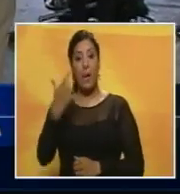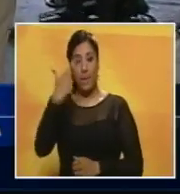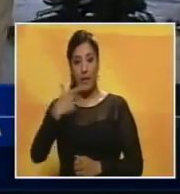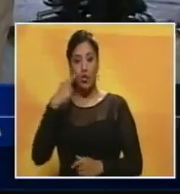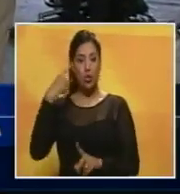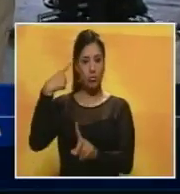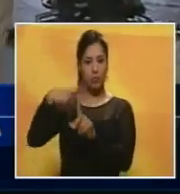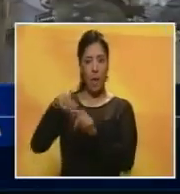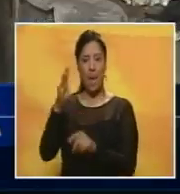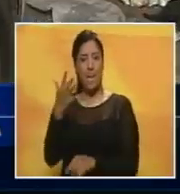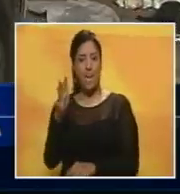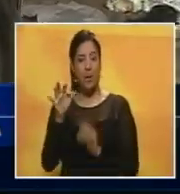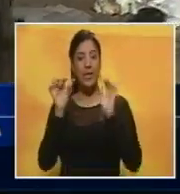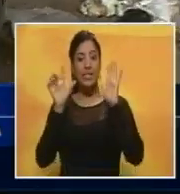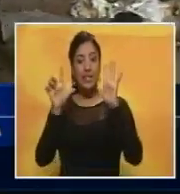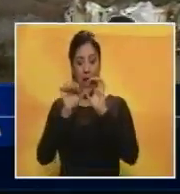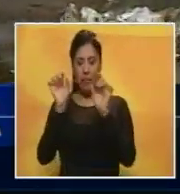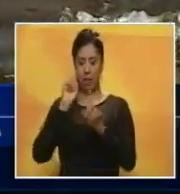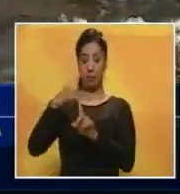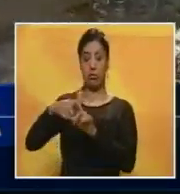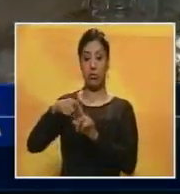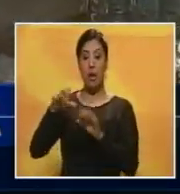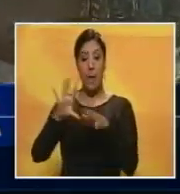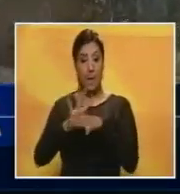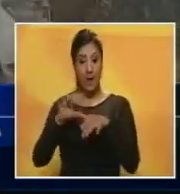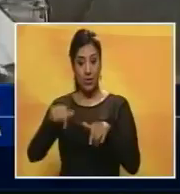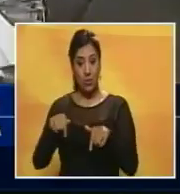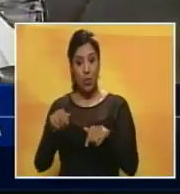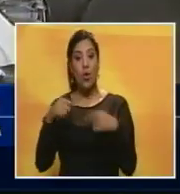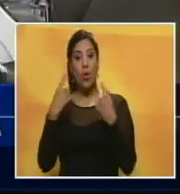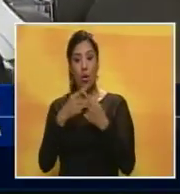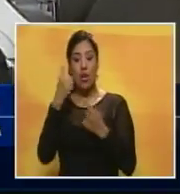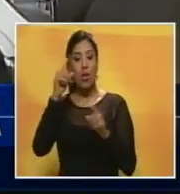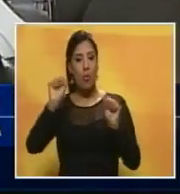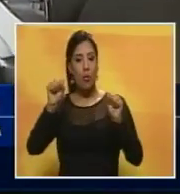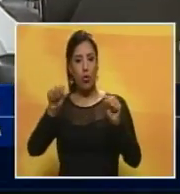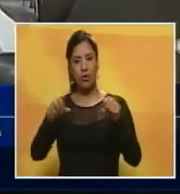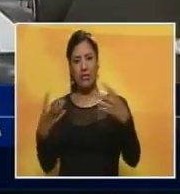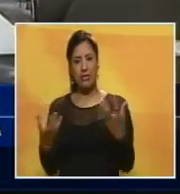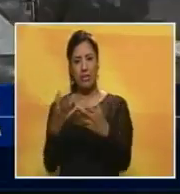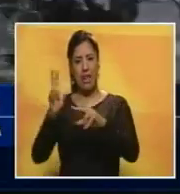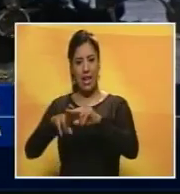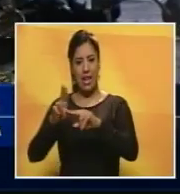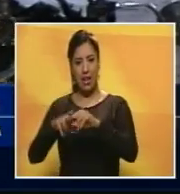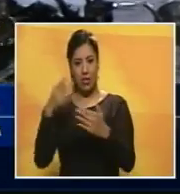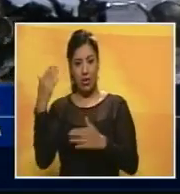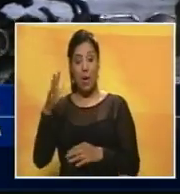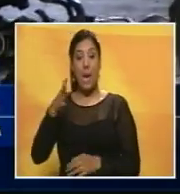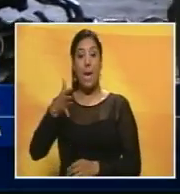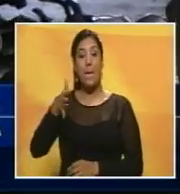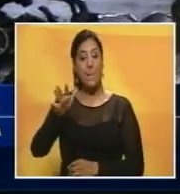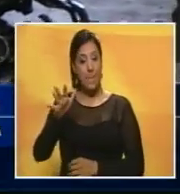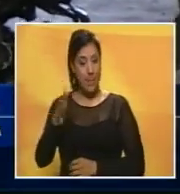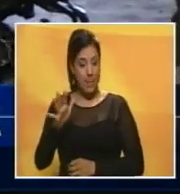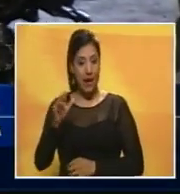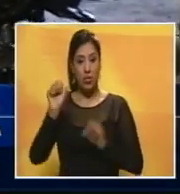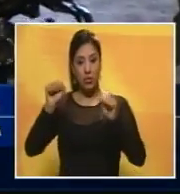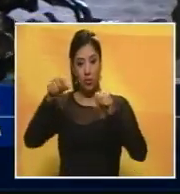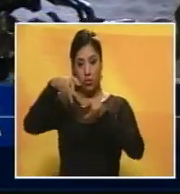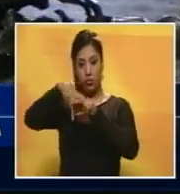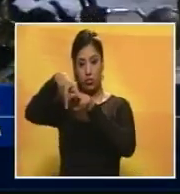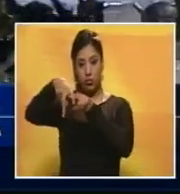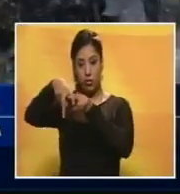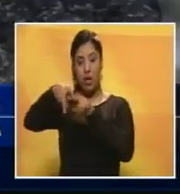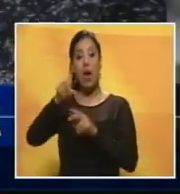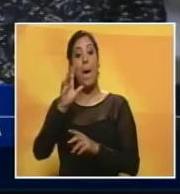víctimas fueron hallados aproximadamente a las 7 de la mañana de este martes. En el sitio quedó una moto calcinada, en la que se presume se trasladaban los 2